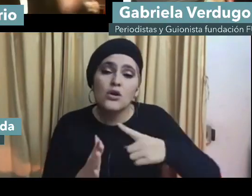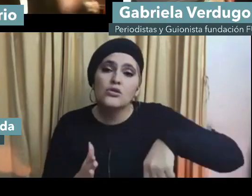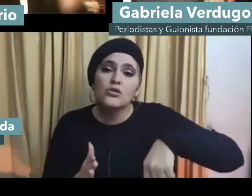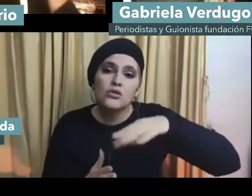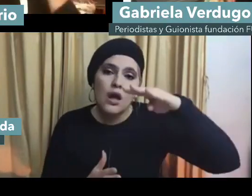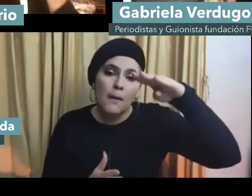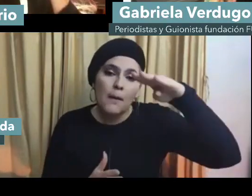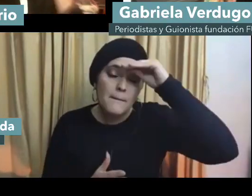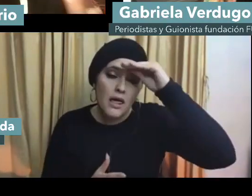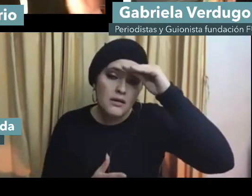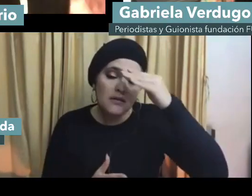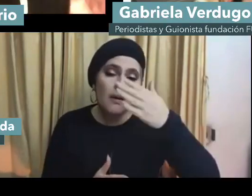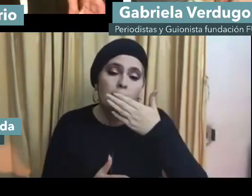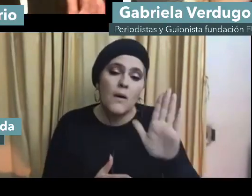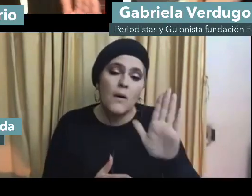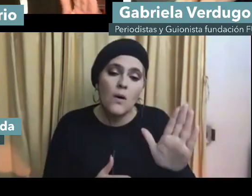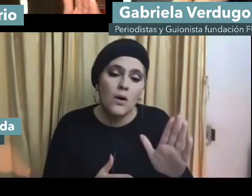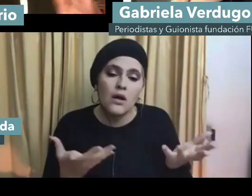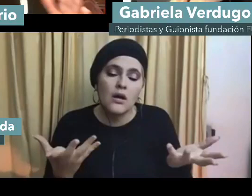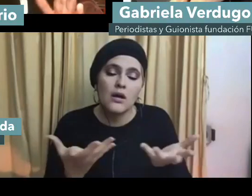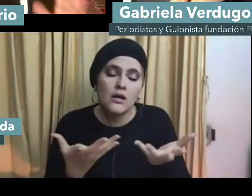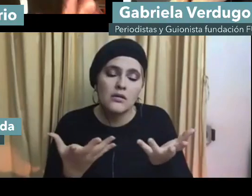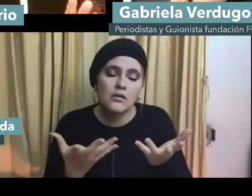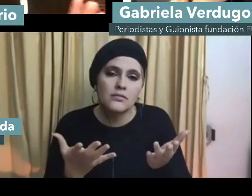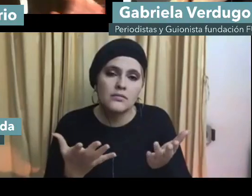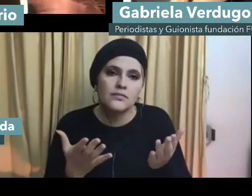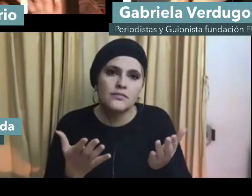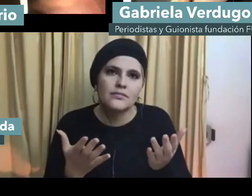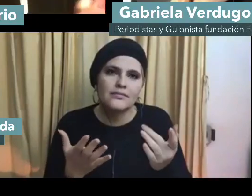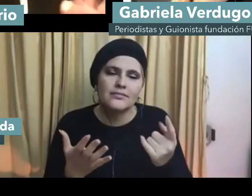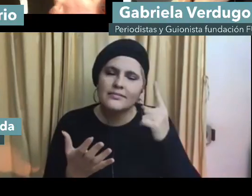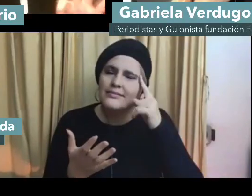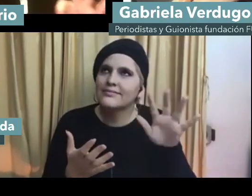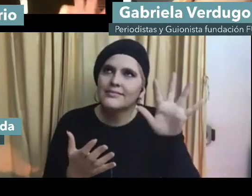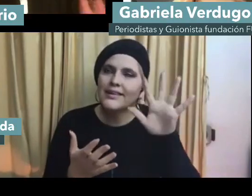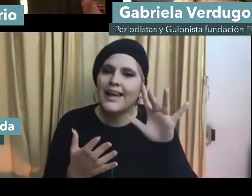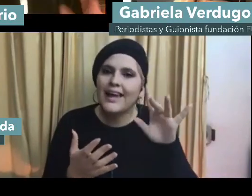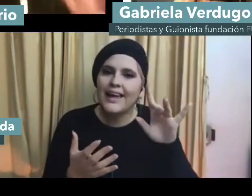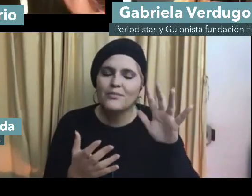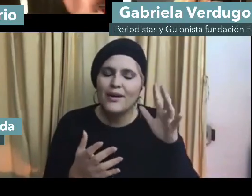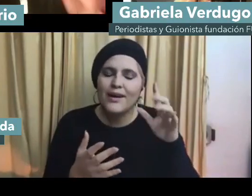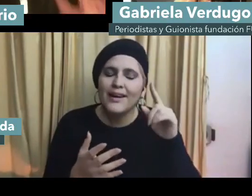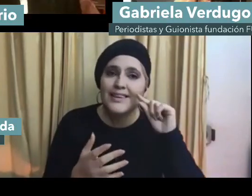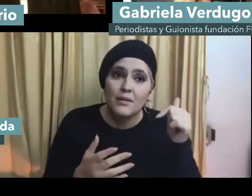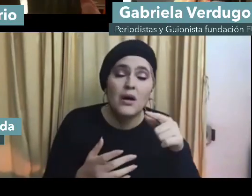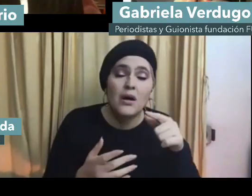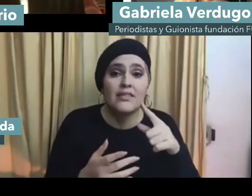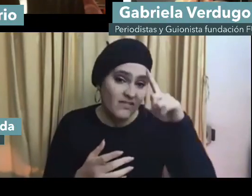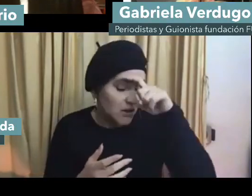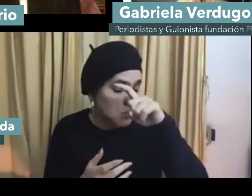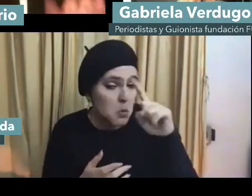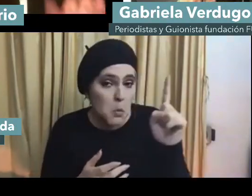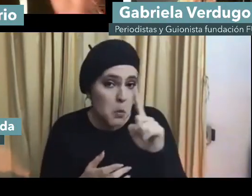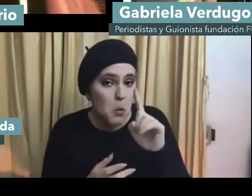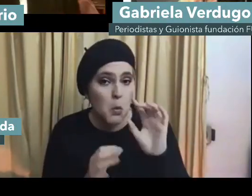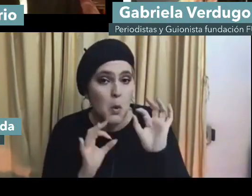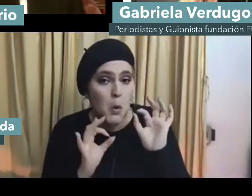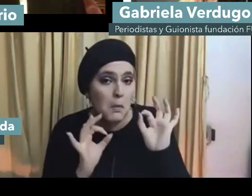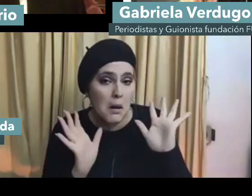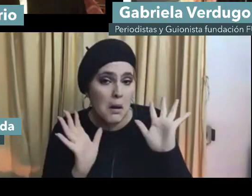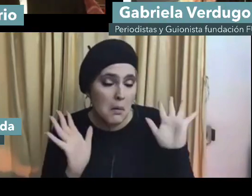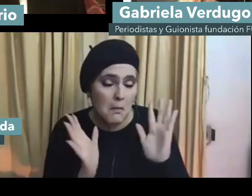esquema que en el mundo ideal, pero que no es difícil, no necesitamos ni un peso para eso? El mundo ideal es al